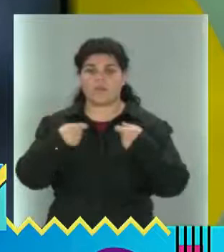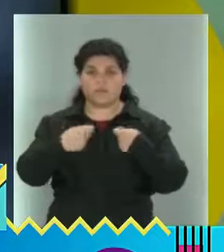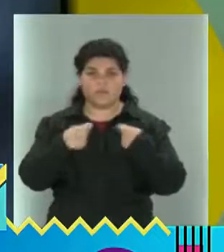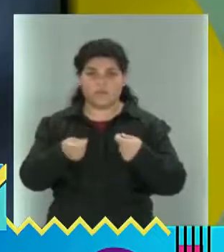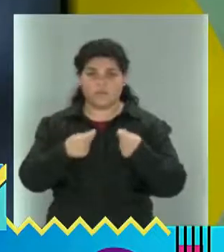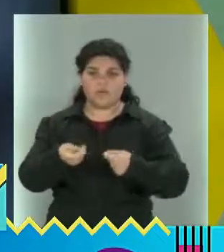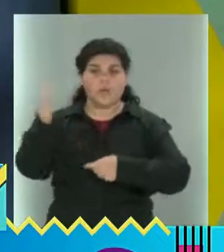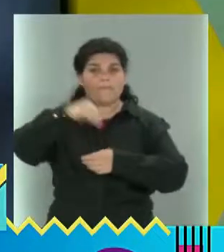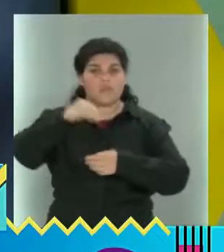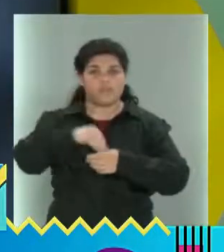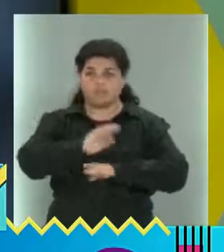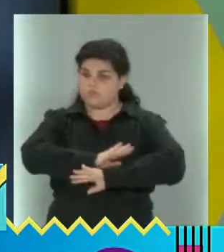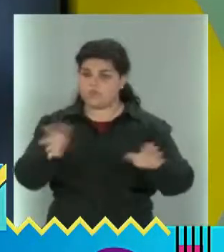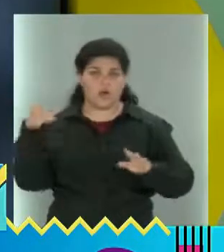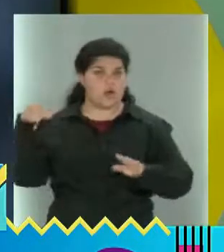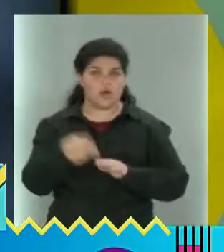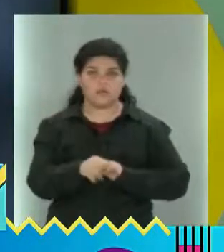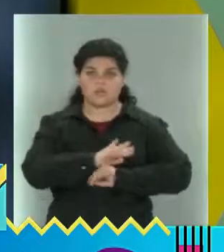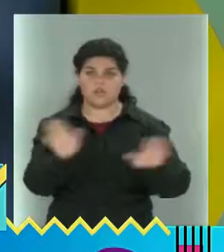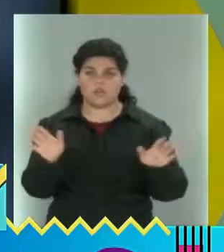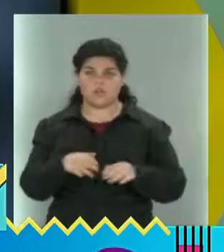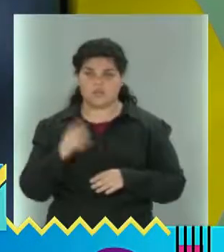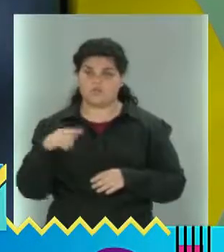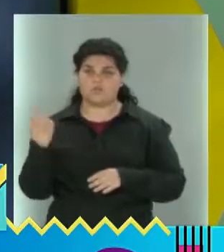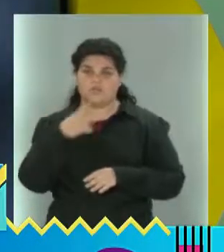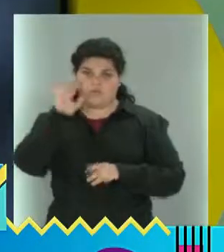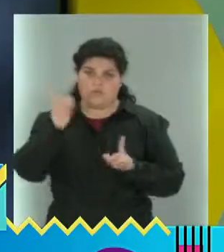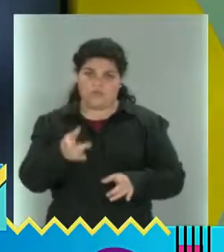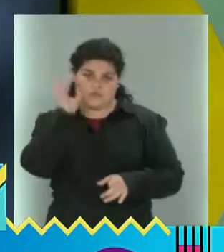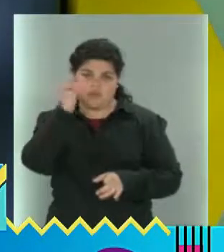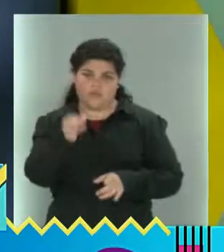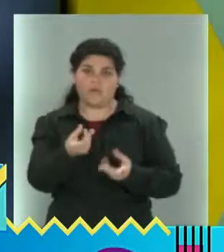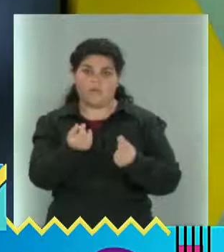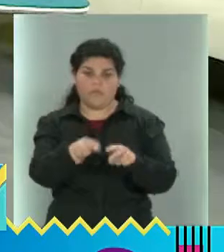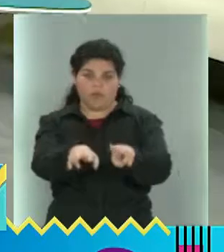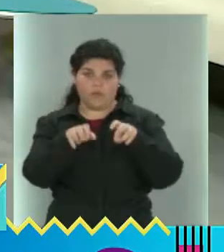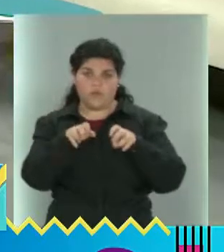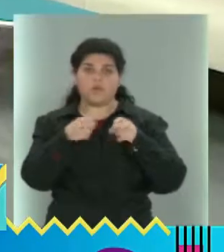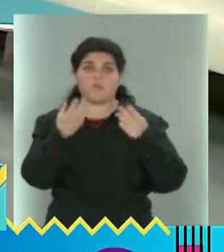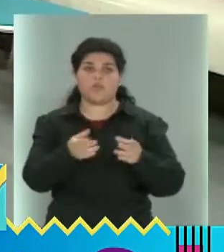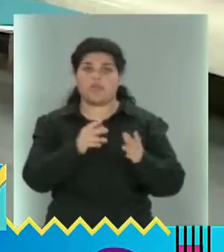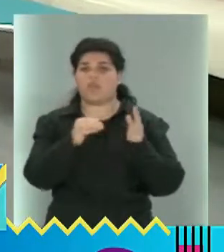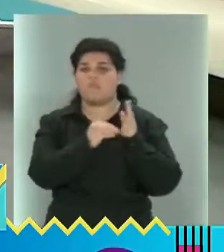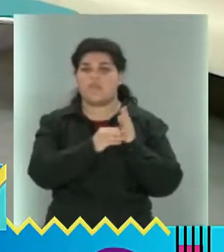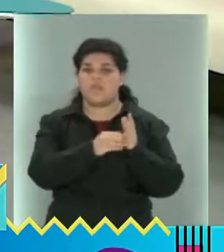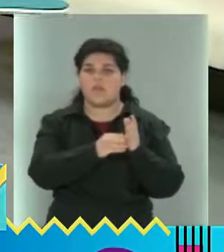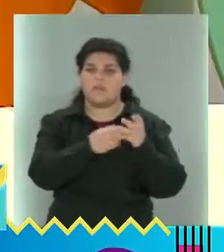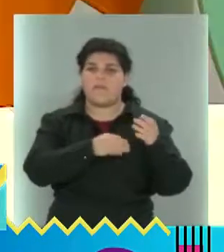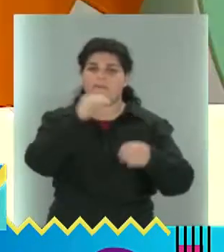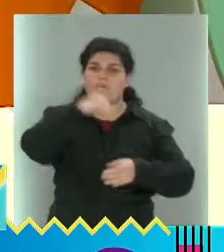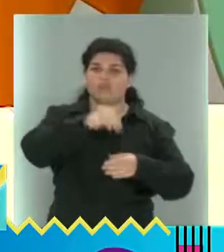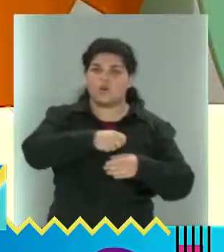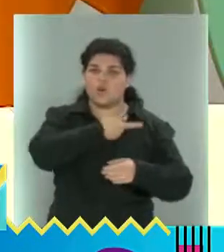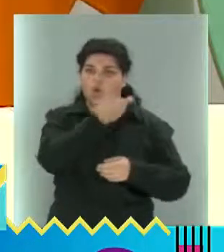Entonces, obviamente, y nosotros lo sentimos en las regalías, fuertísimo. Pero las regalías son proporción de la cantidad del petróleo y del precio. Y de golpe nos pagaban